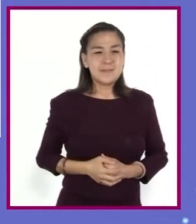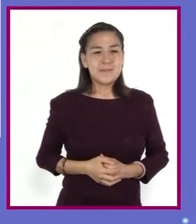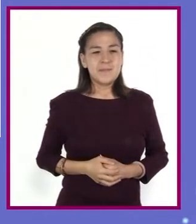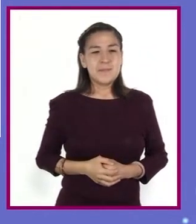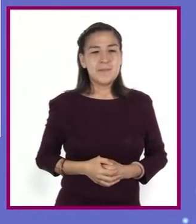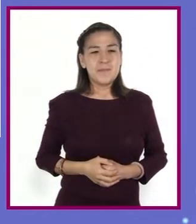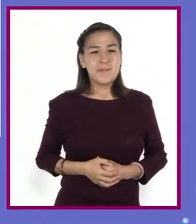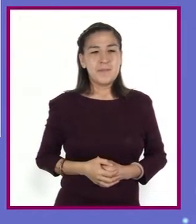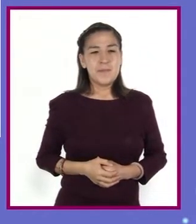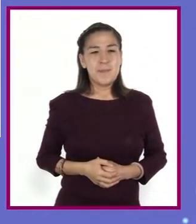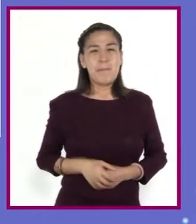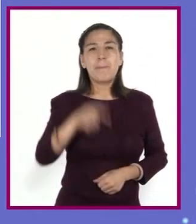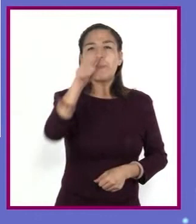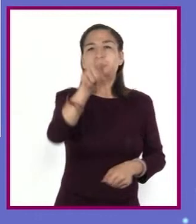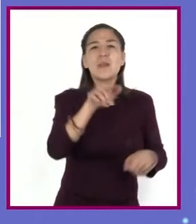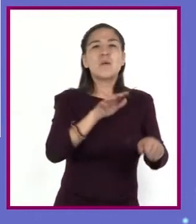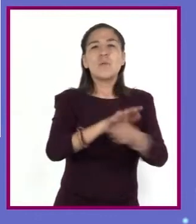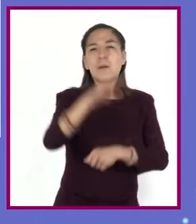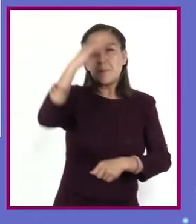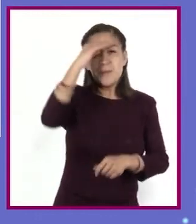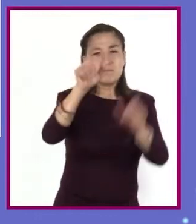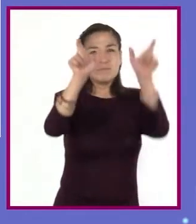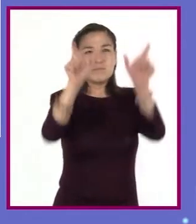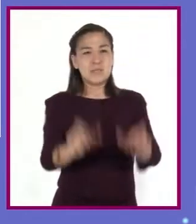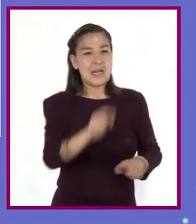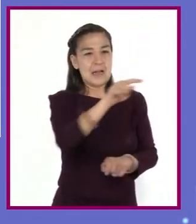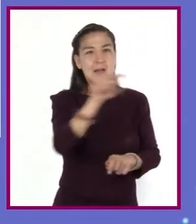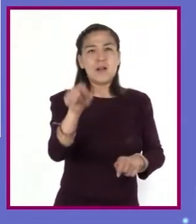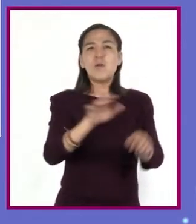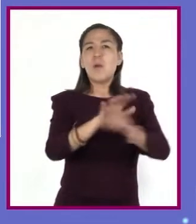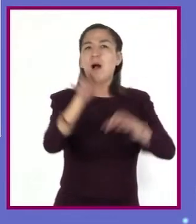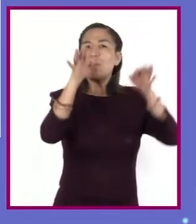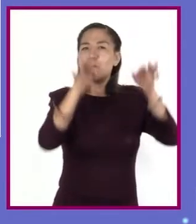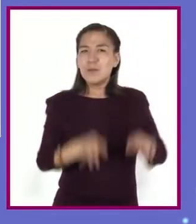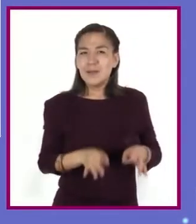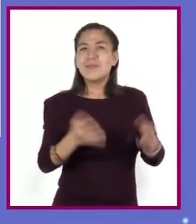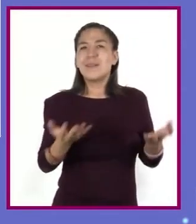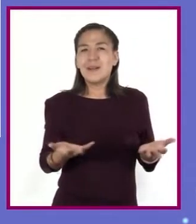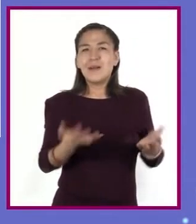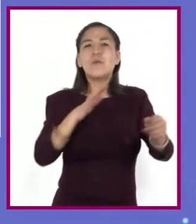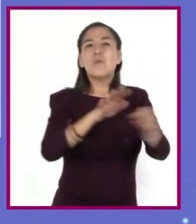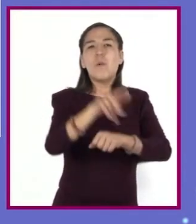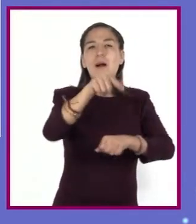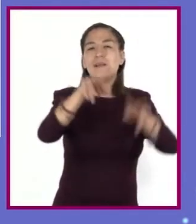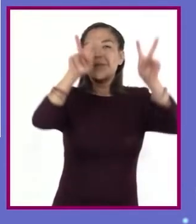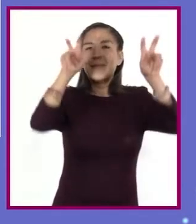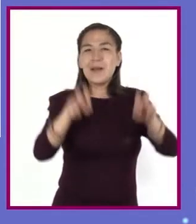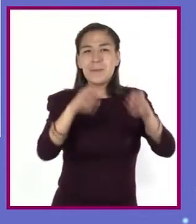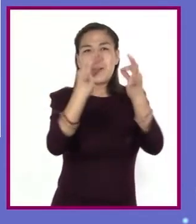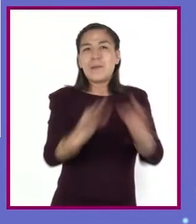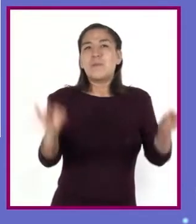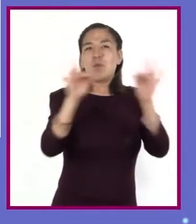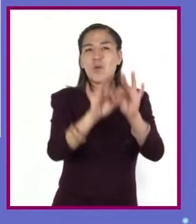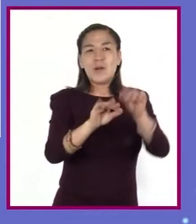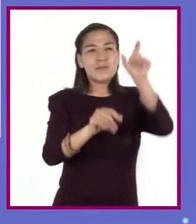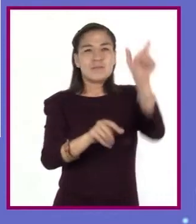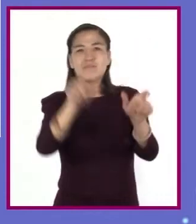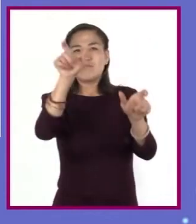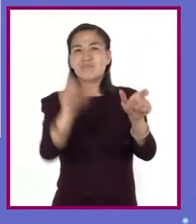el texto original y cuál es el resumen? ¿Cuál es el tema principal de